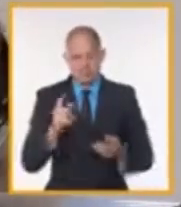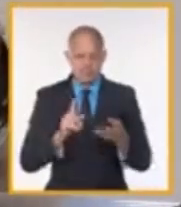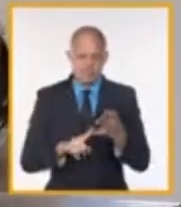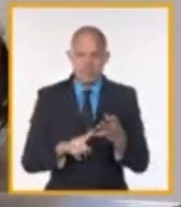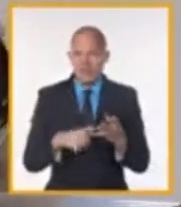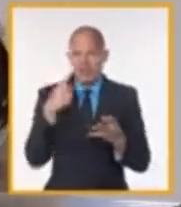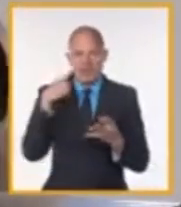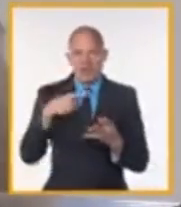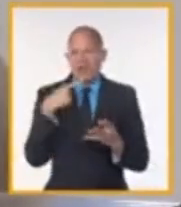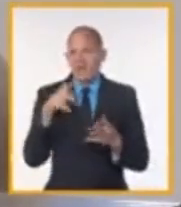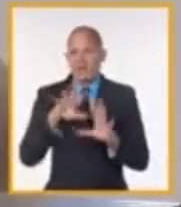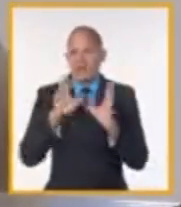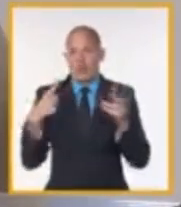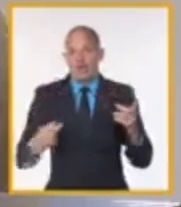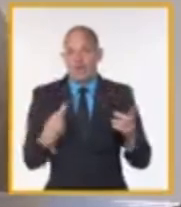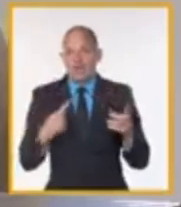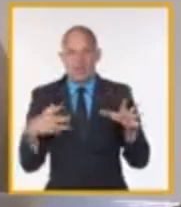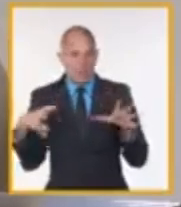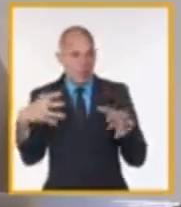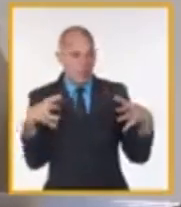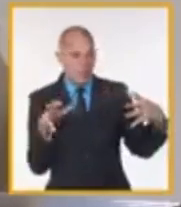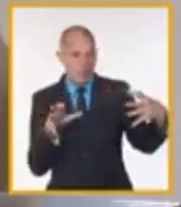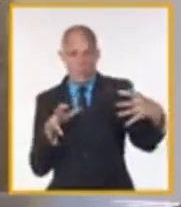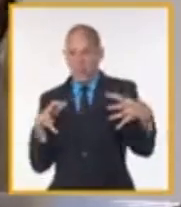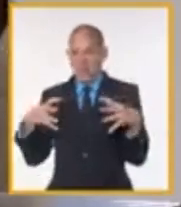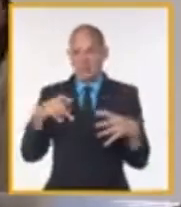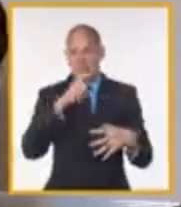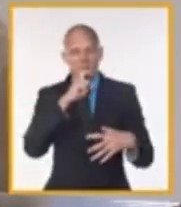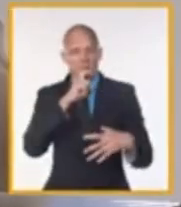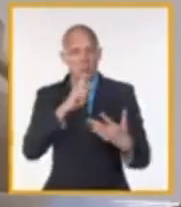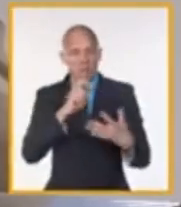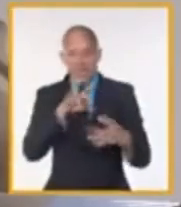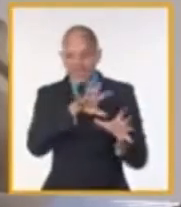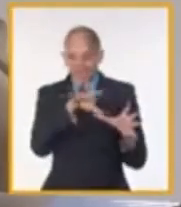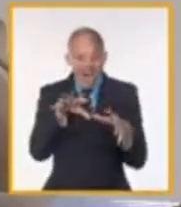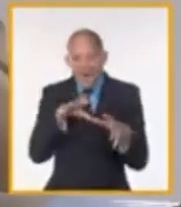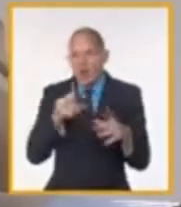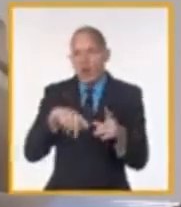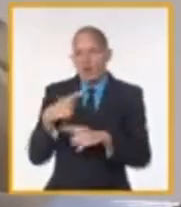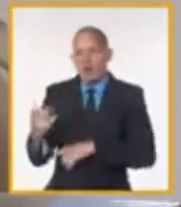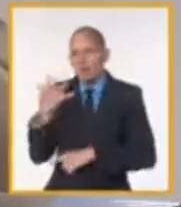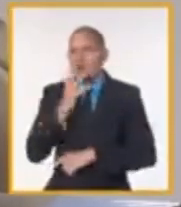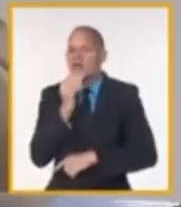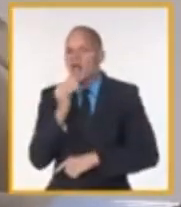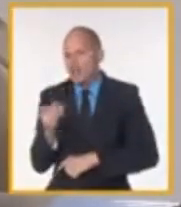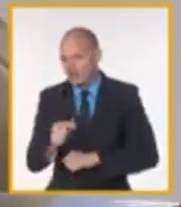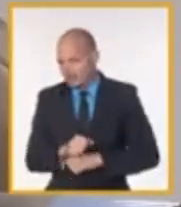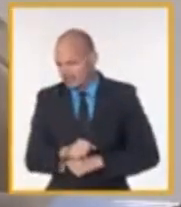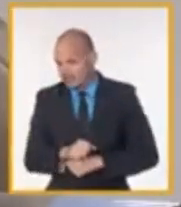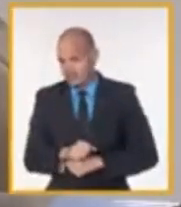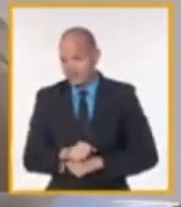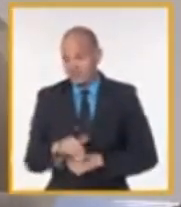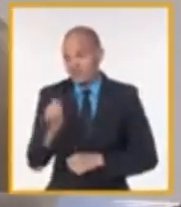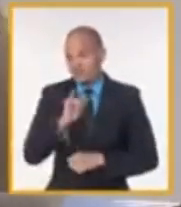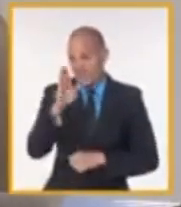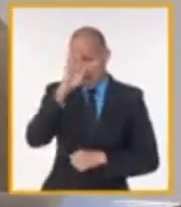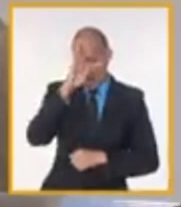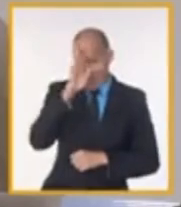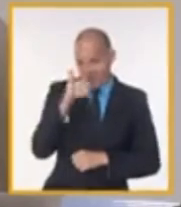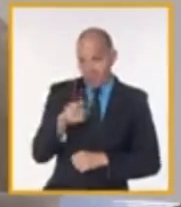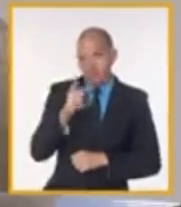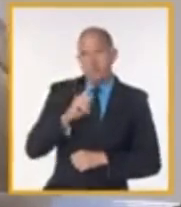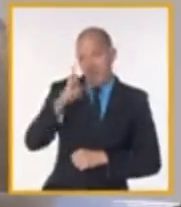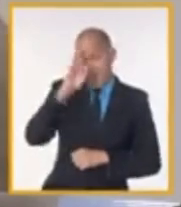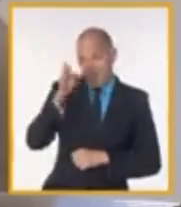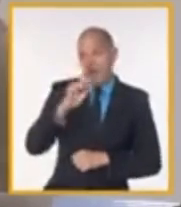en guerra contra ellos ayer se Estaba reportando que desde Irak le metieron un bombardeo con hubo tres bombazos para